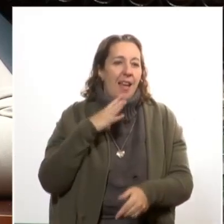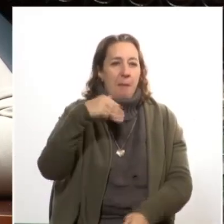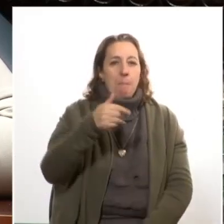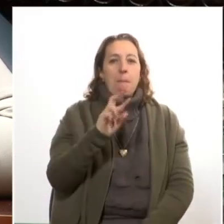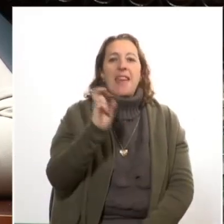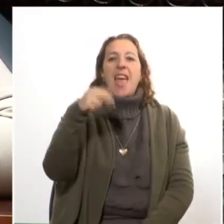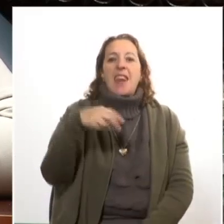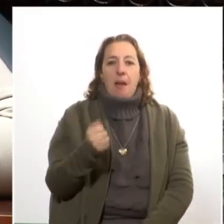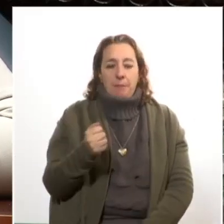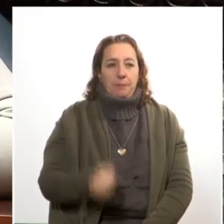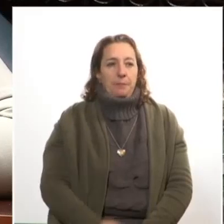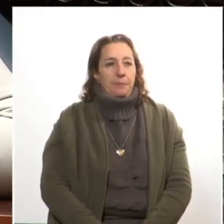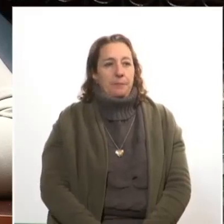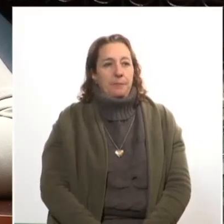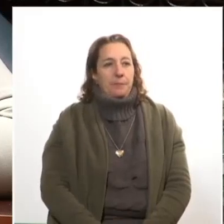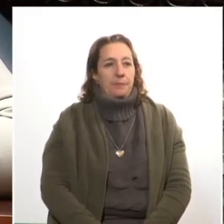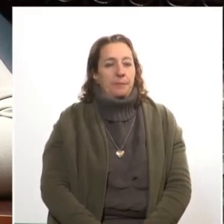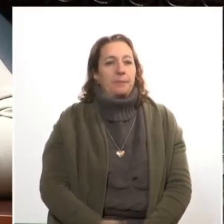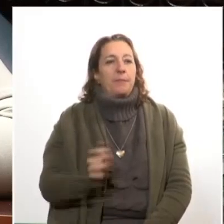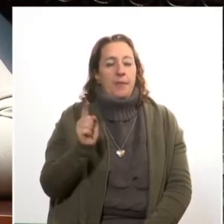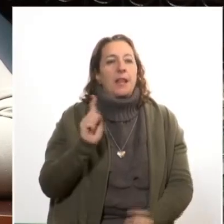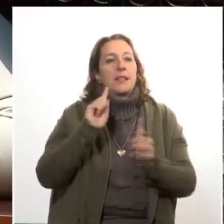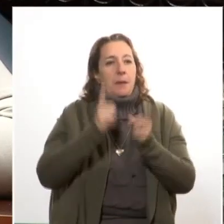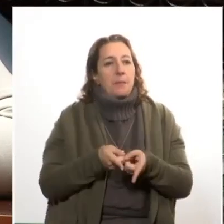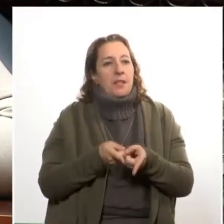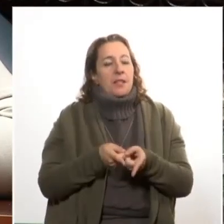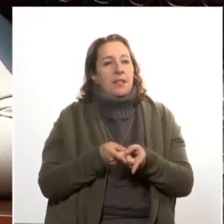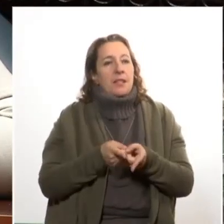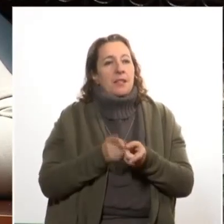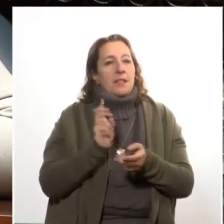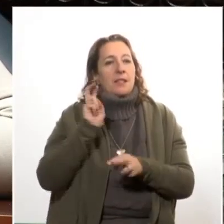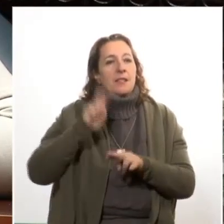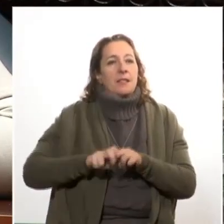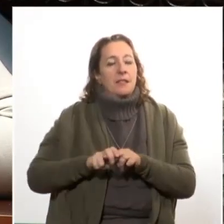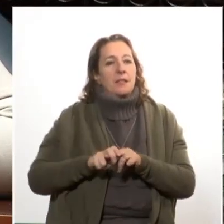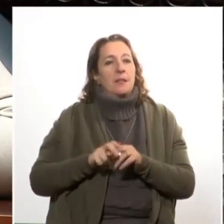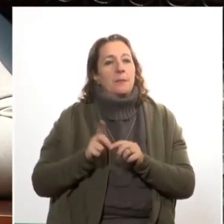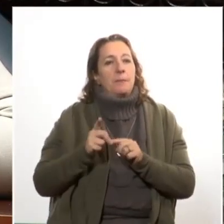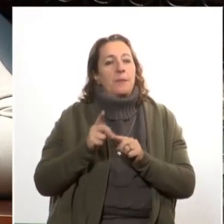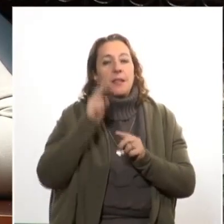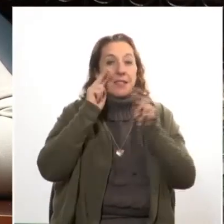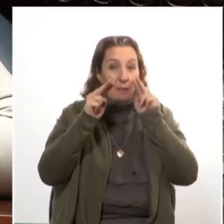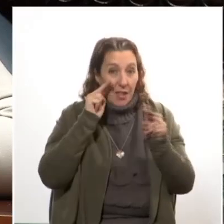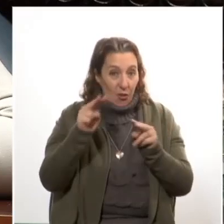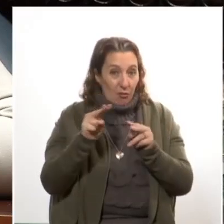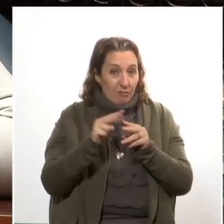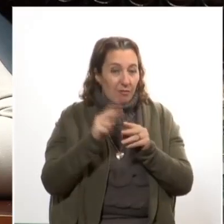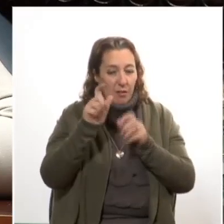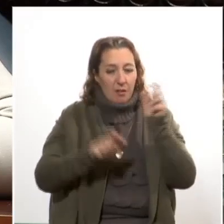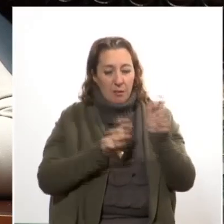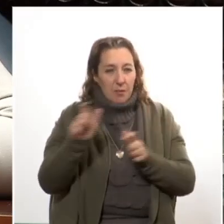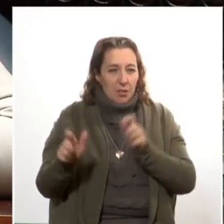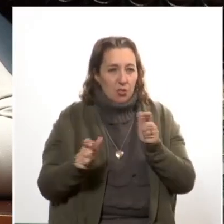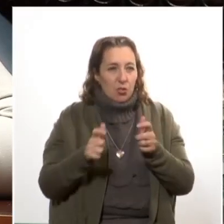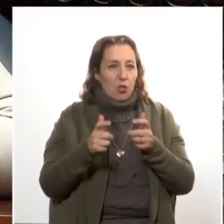Mariana. Y ahí también se ha ubicado restos humanos identificables. Uva